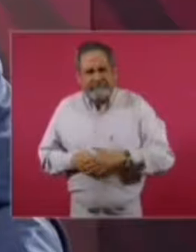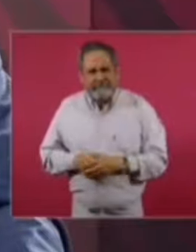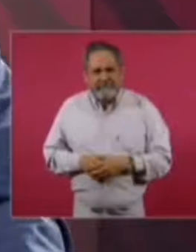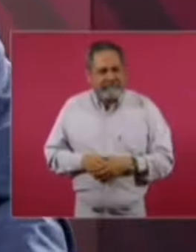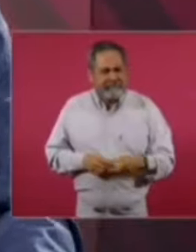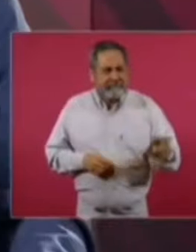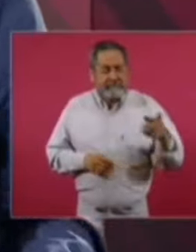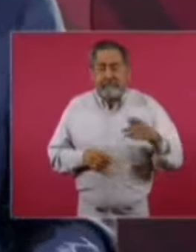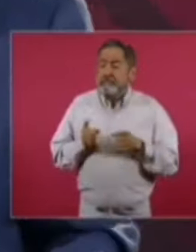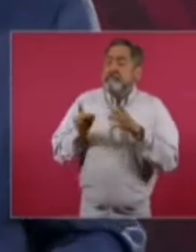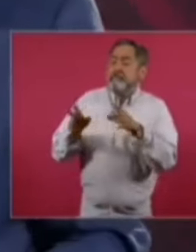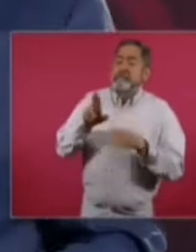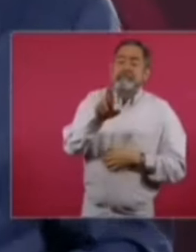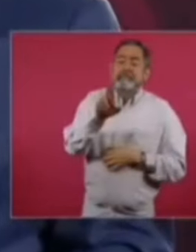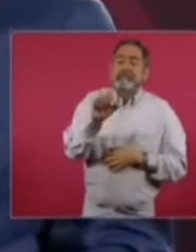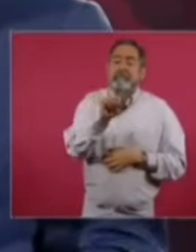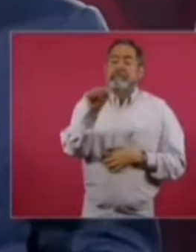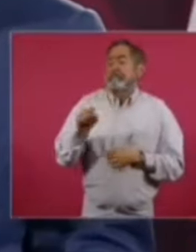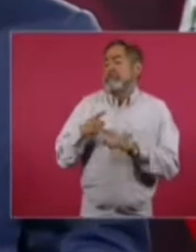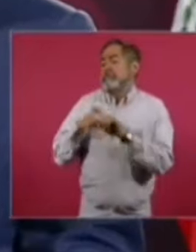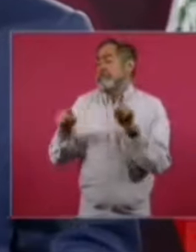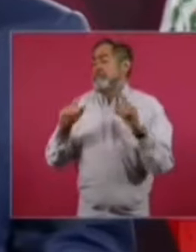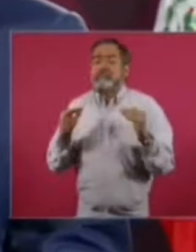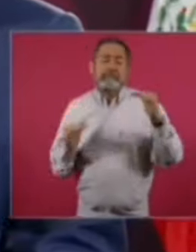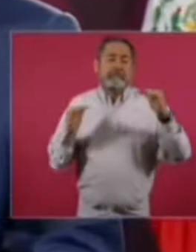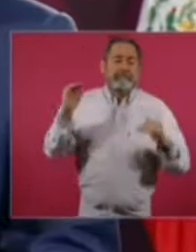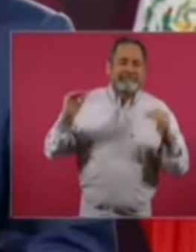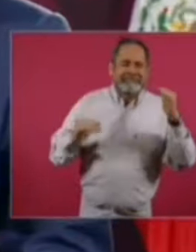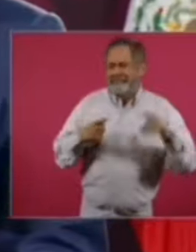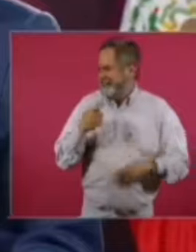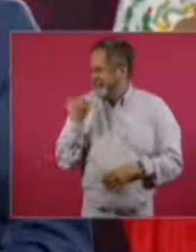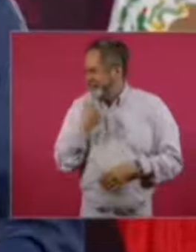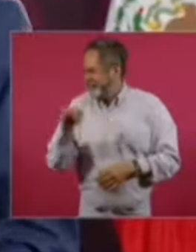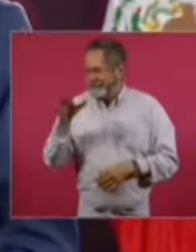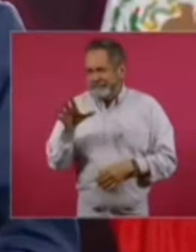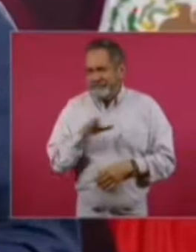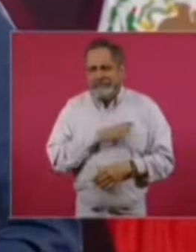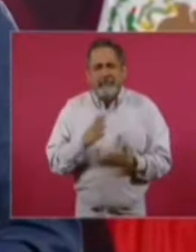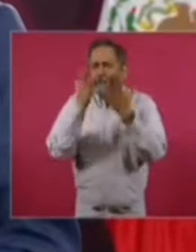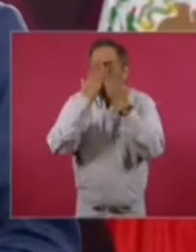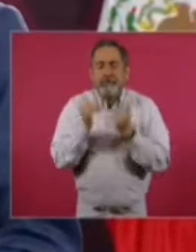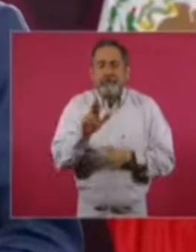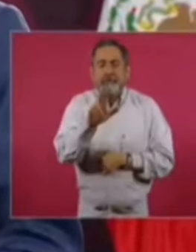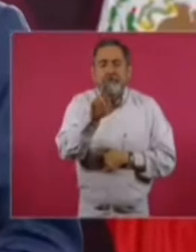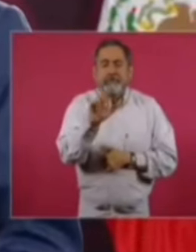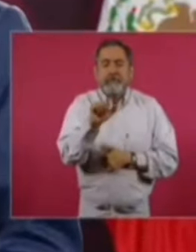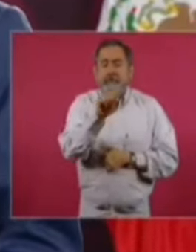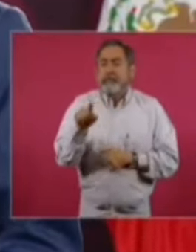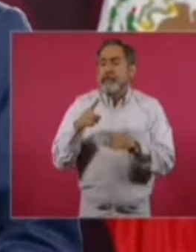Eso es un absurdo. No hay razas.